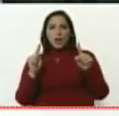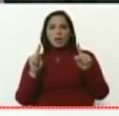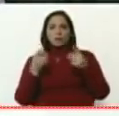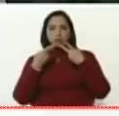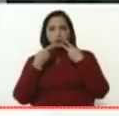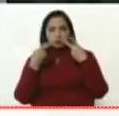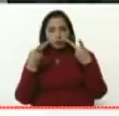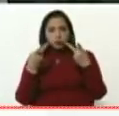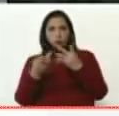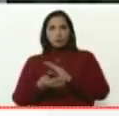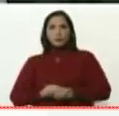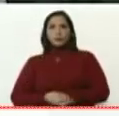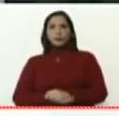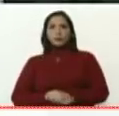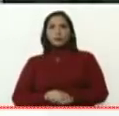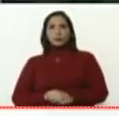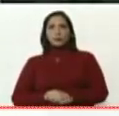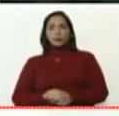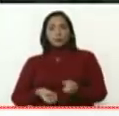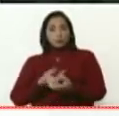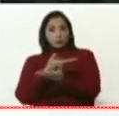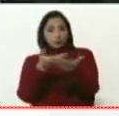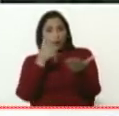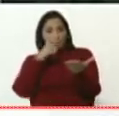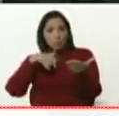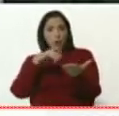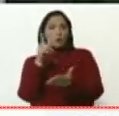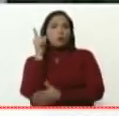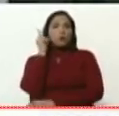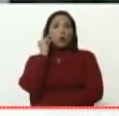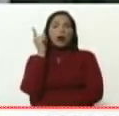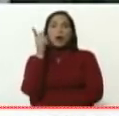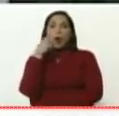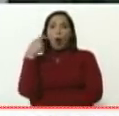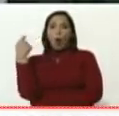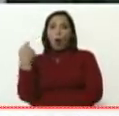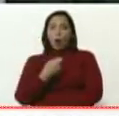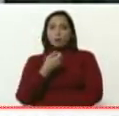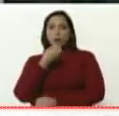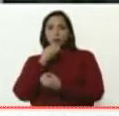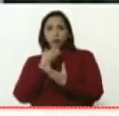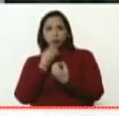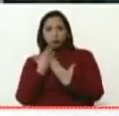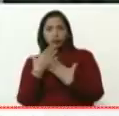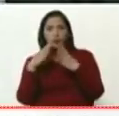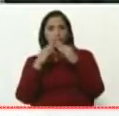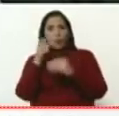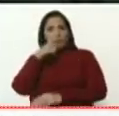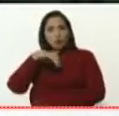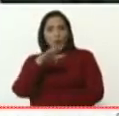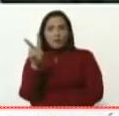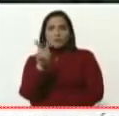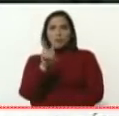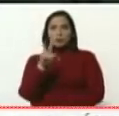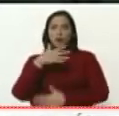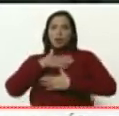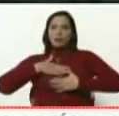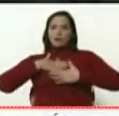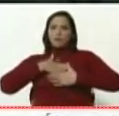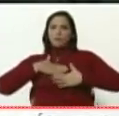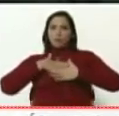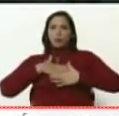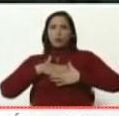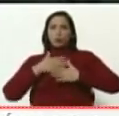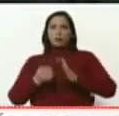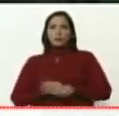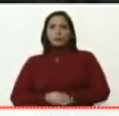comunicarnos con todo nuestro pueblo, con las mujeres, hombres de bien de todo el pueblo de Venezuela que disfrutan un